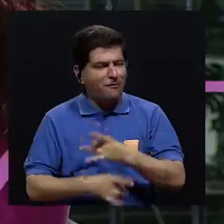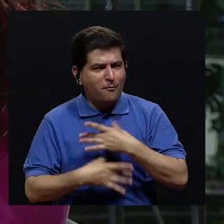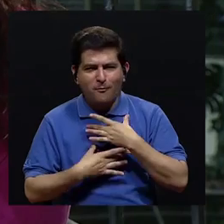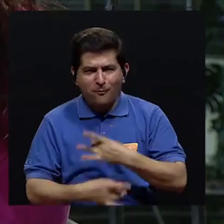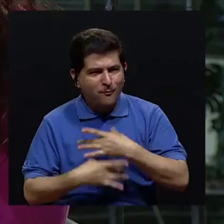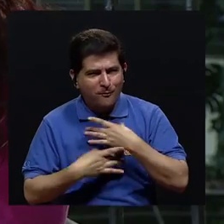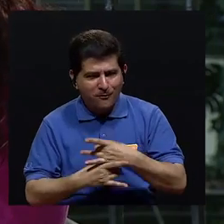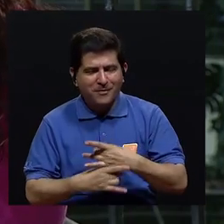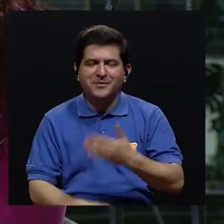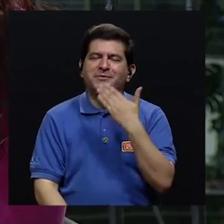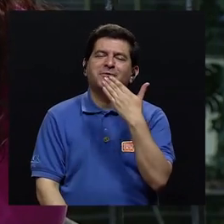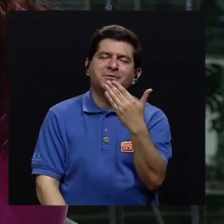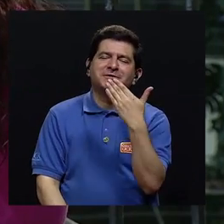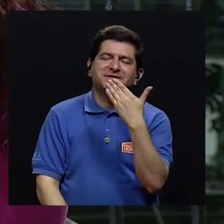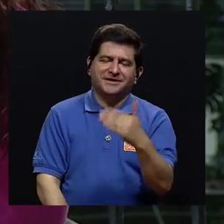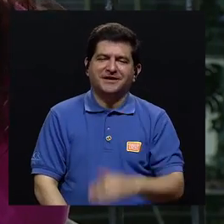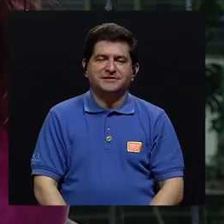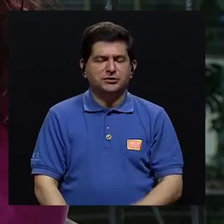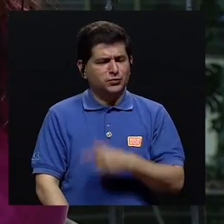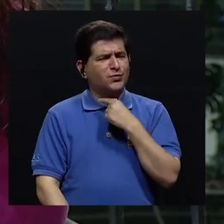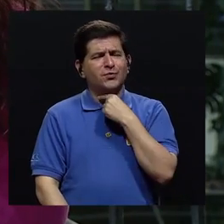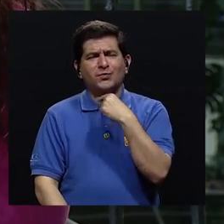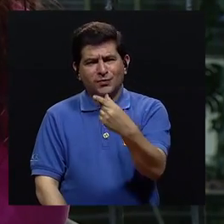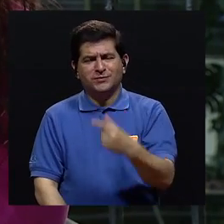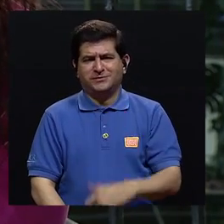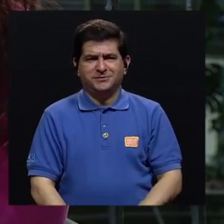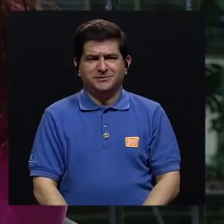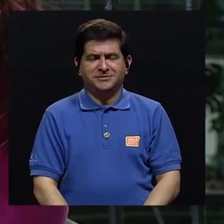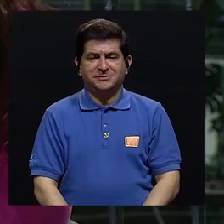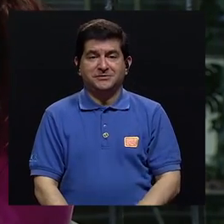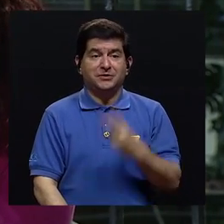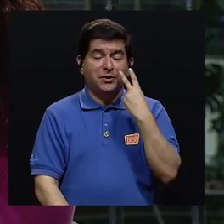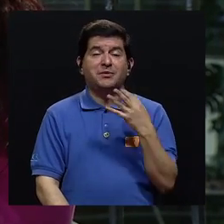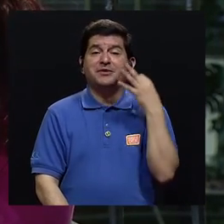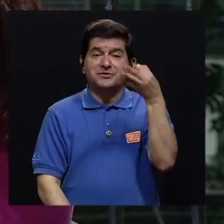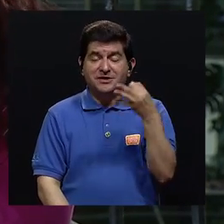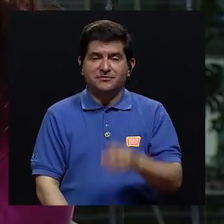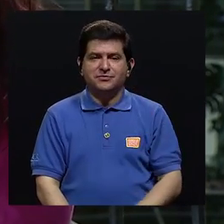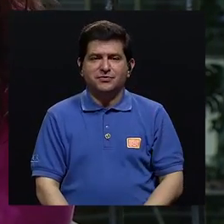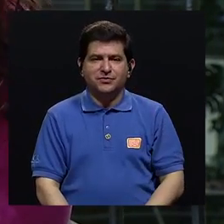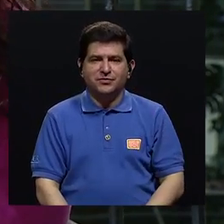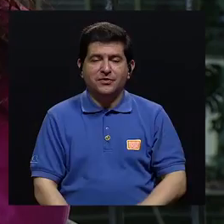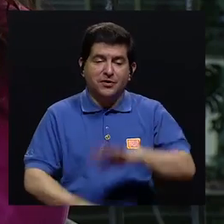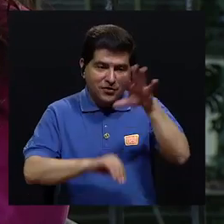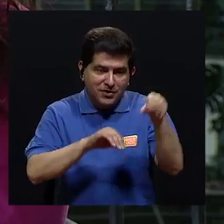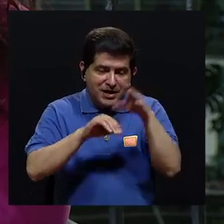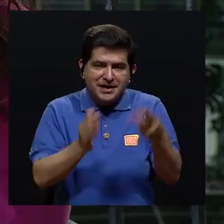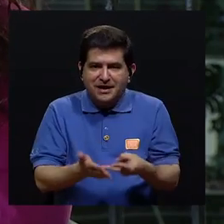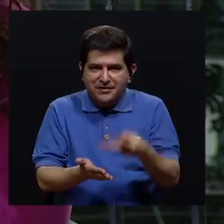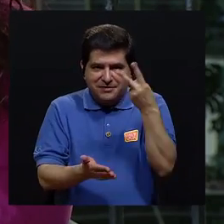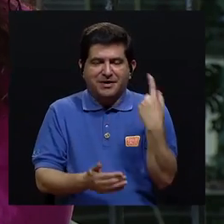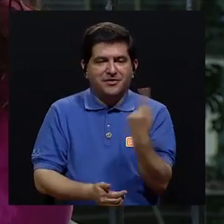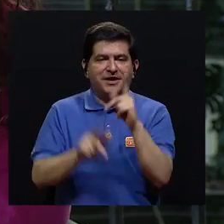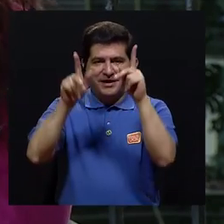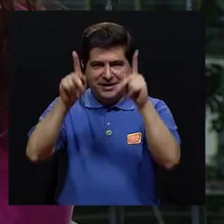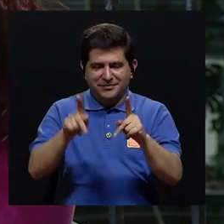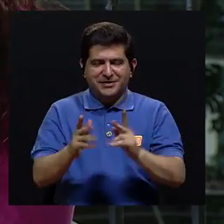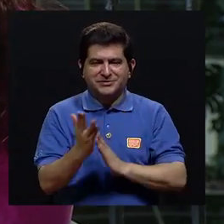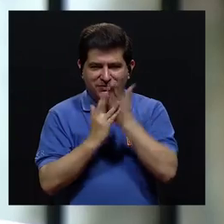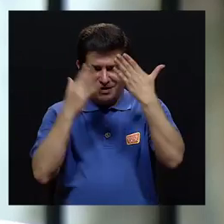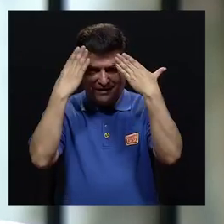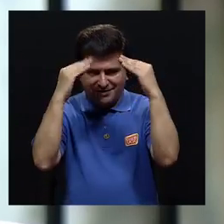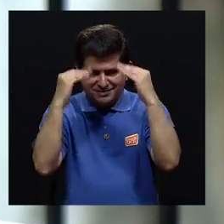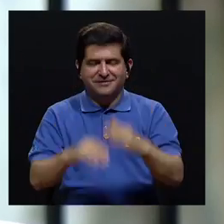pasión. Y así muchísimas es. Gracias. Gracias. No, un placer, y esperamos que nos veamos pronto y agregar valor a cada uno de los